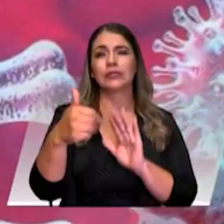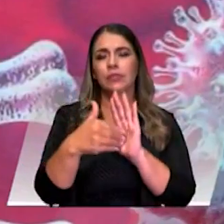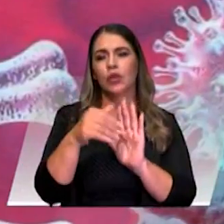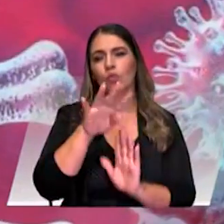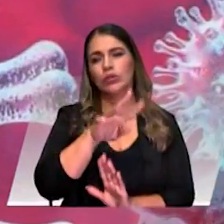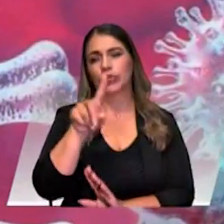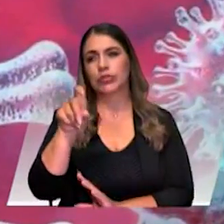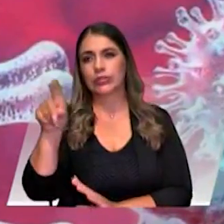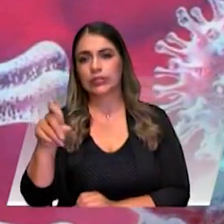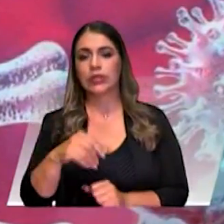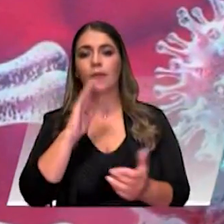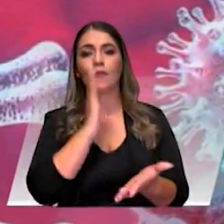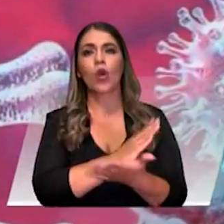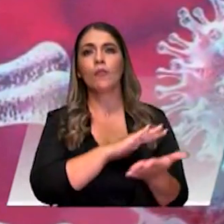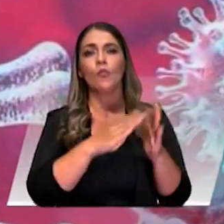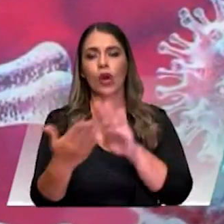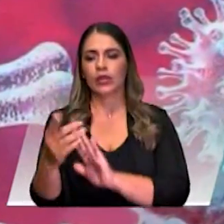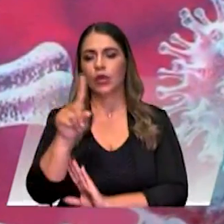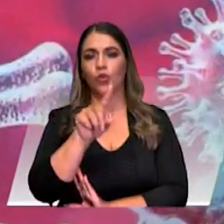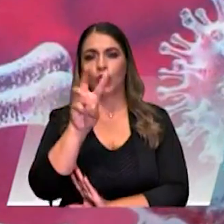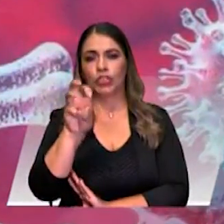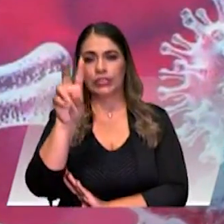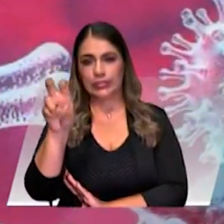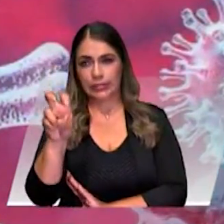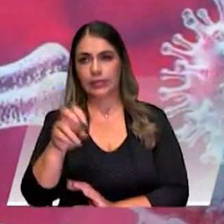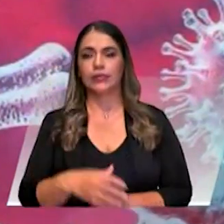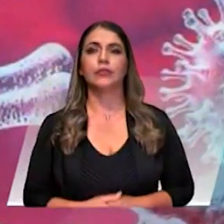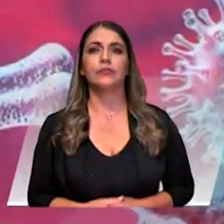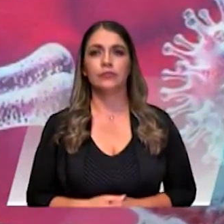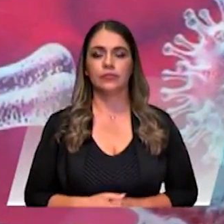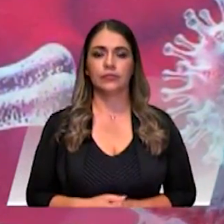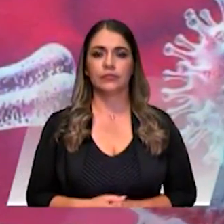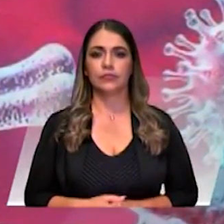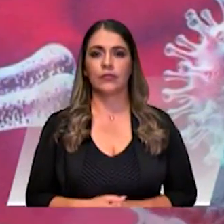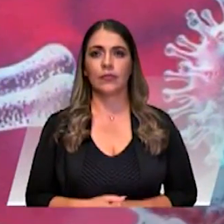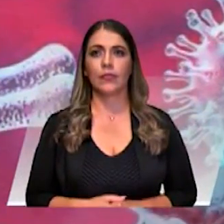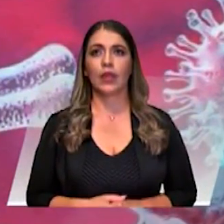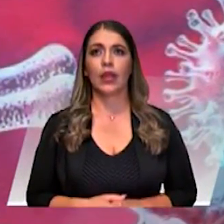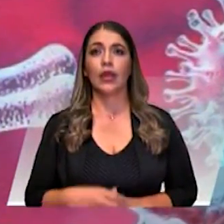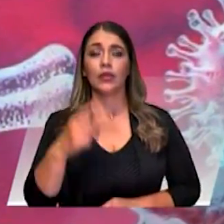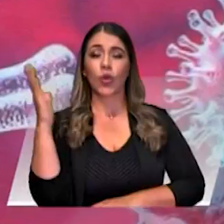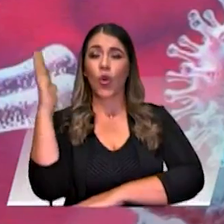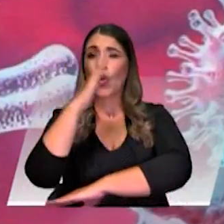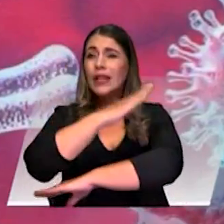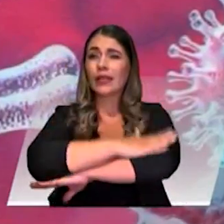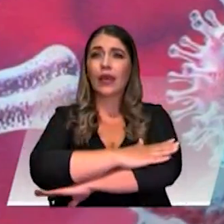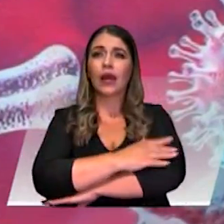10.466, y la de fallecidos de 187 personas. Durante el día se procesaron